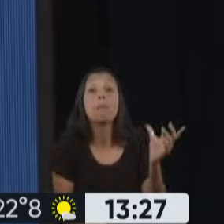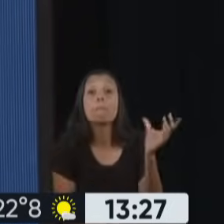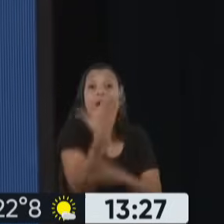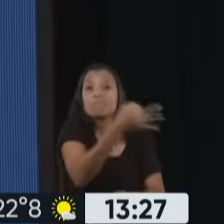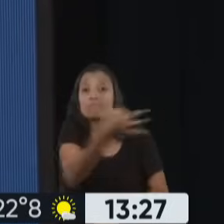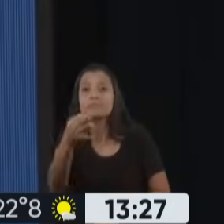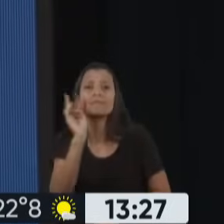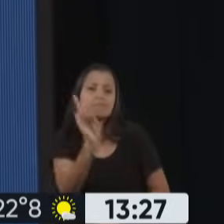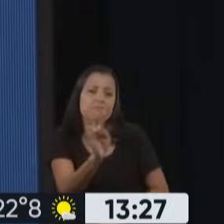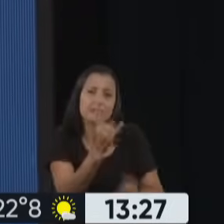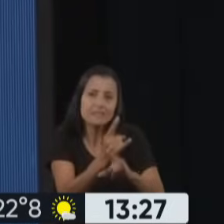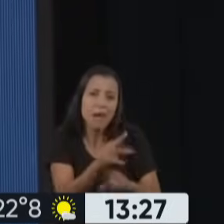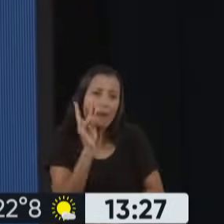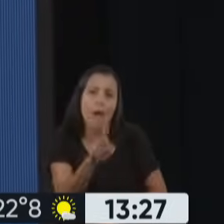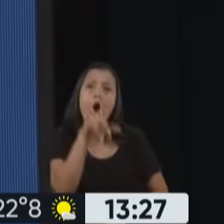es...